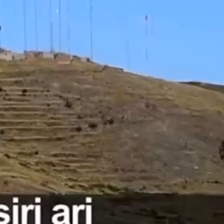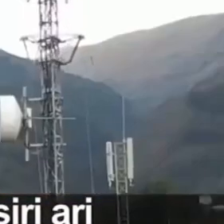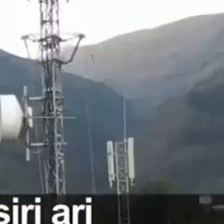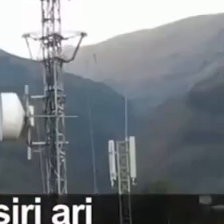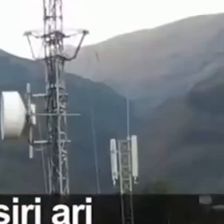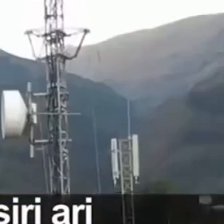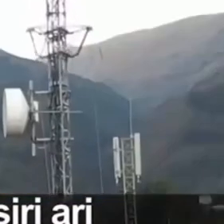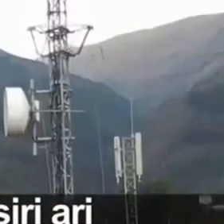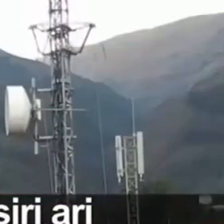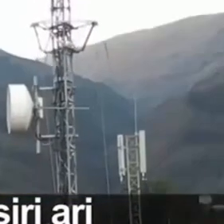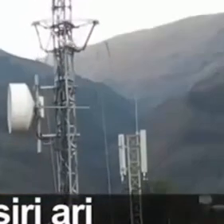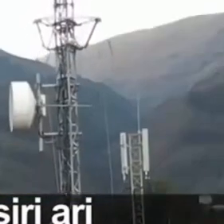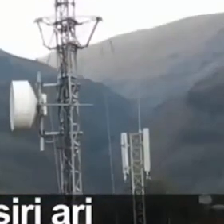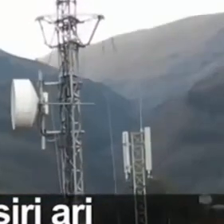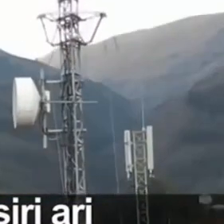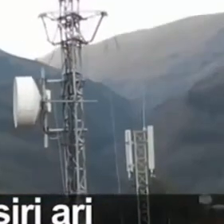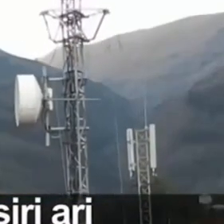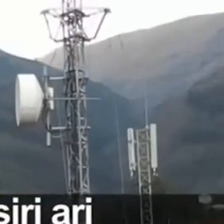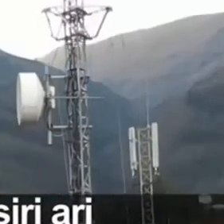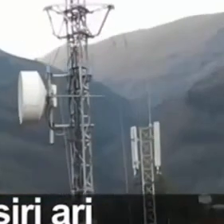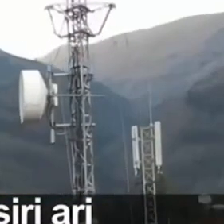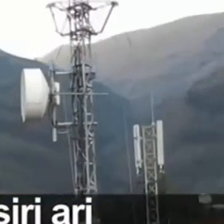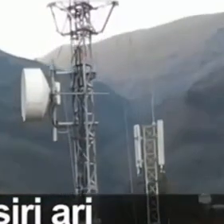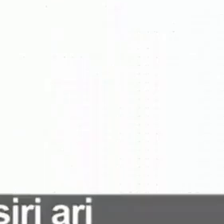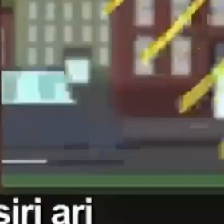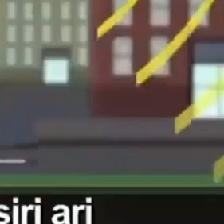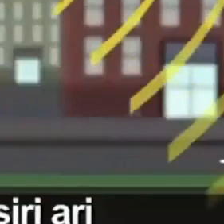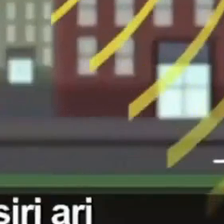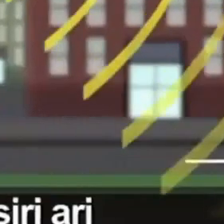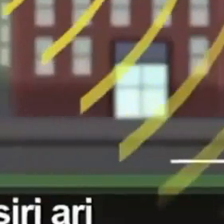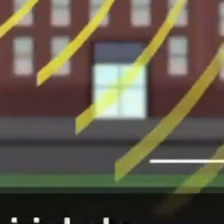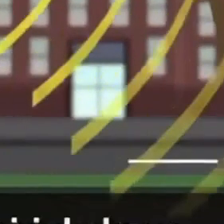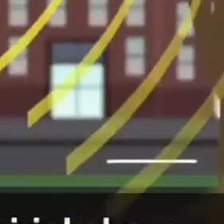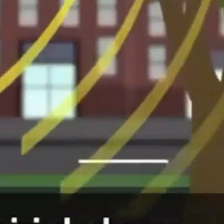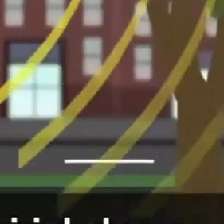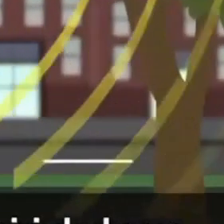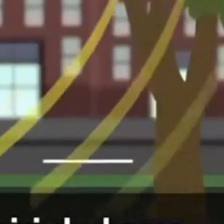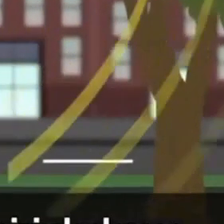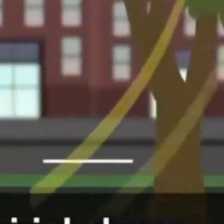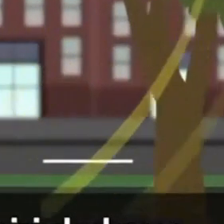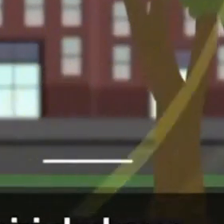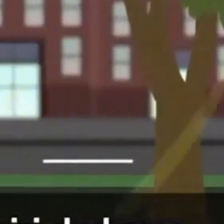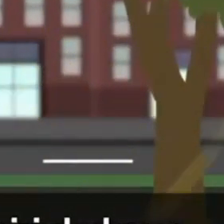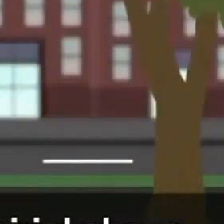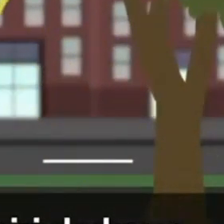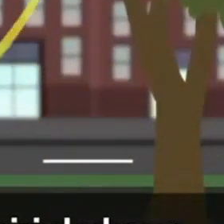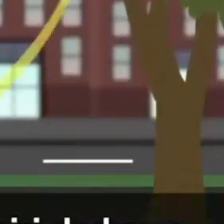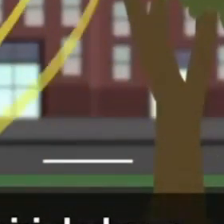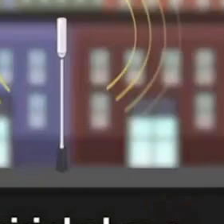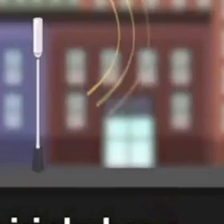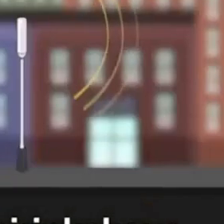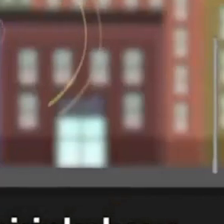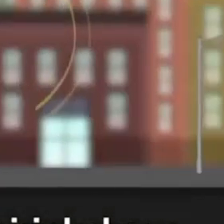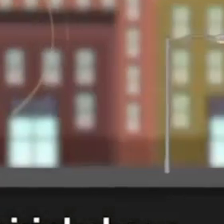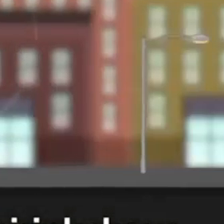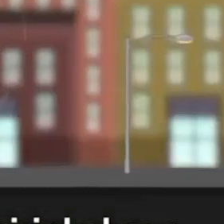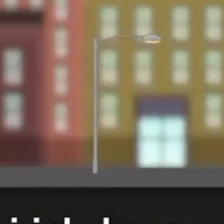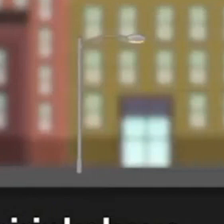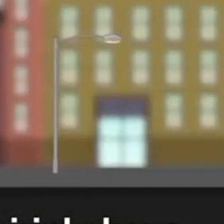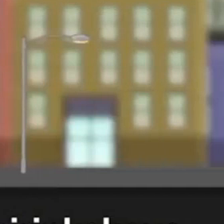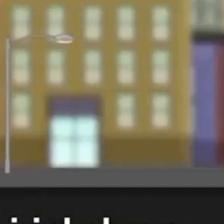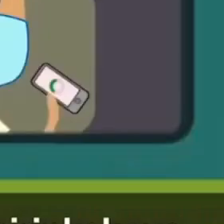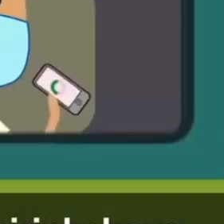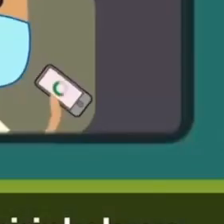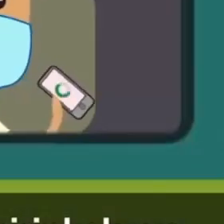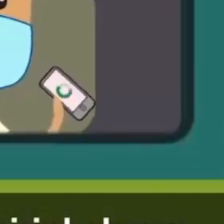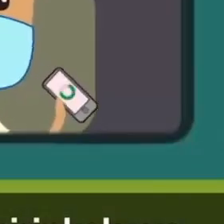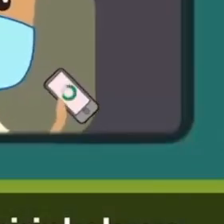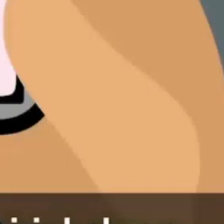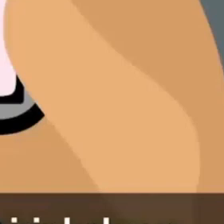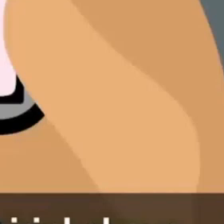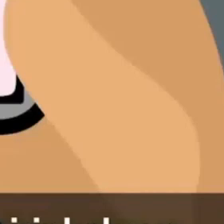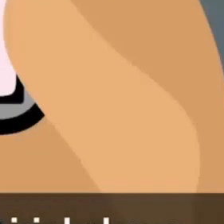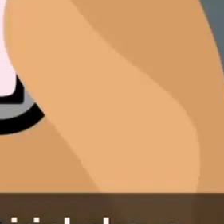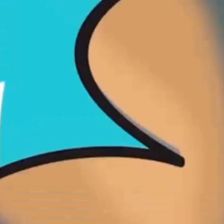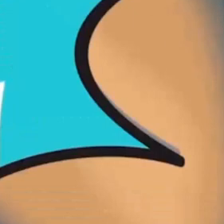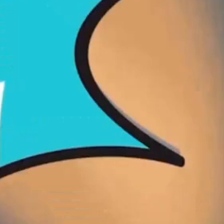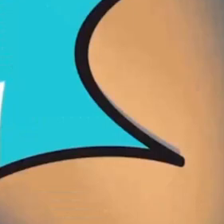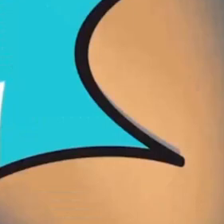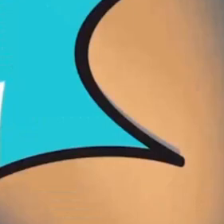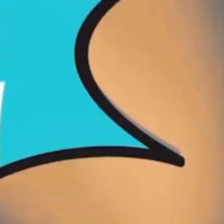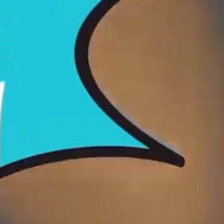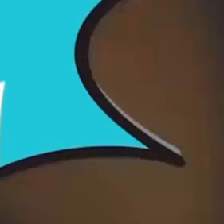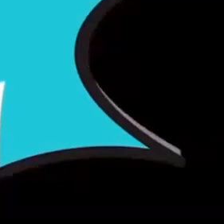chiri ari omataka que ankaje mabakaya en papashini nampitspe irota que akobiri ashirin